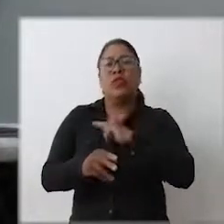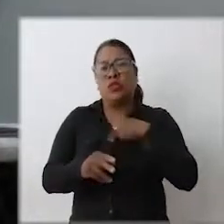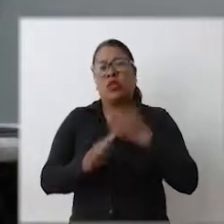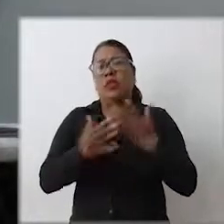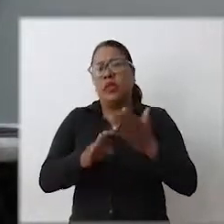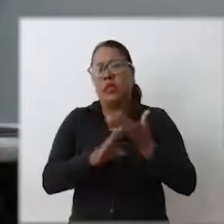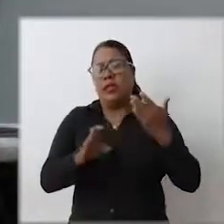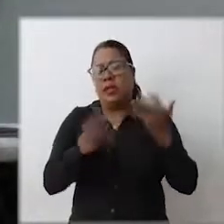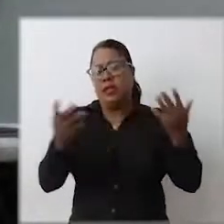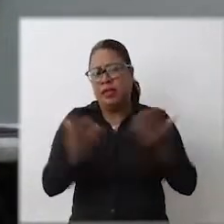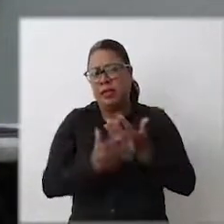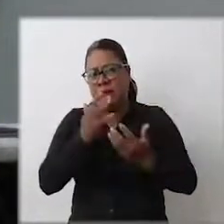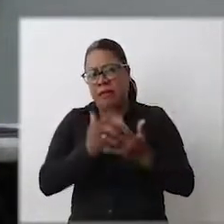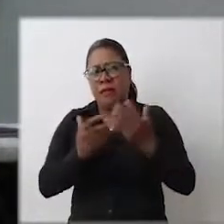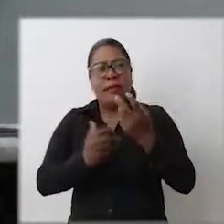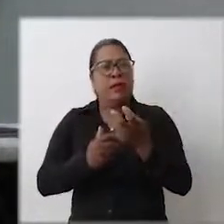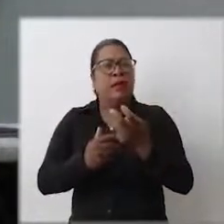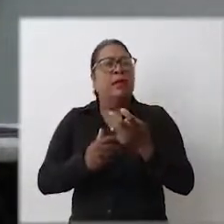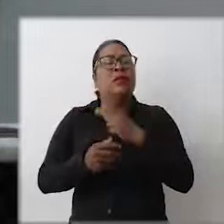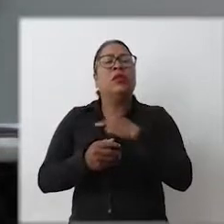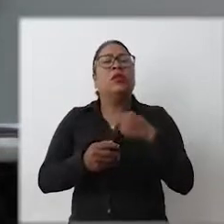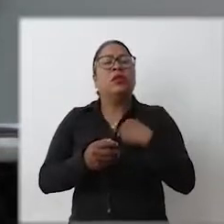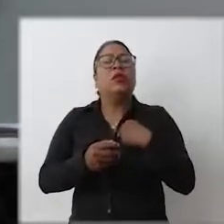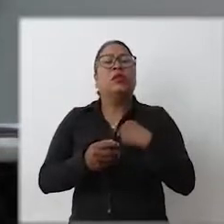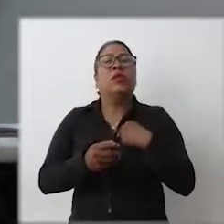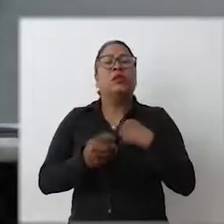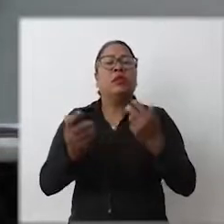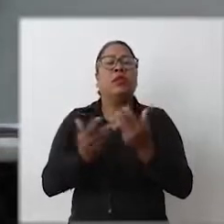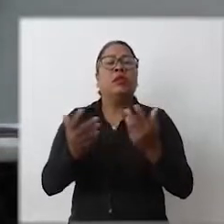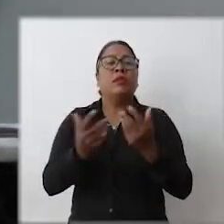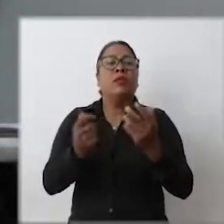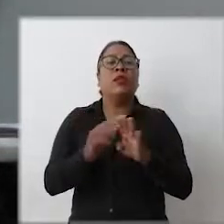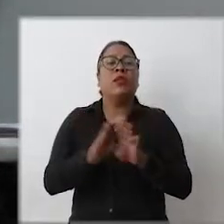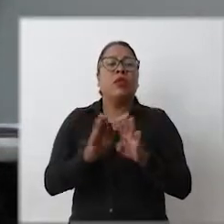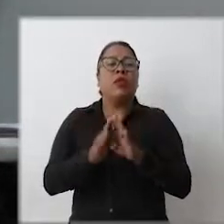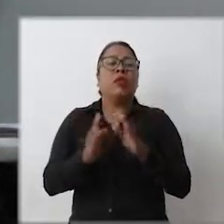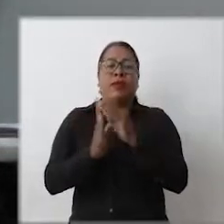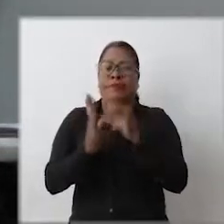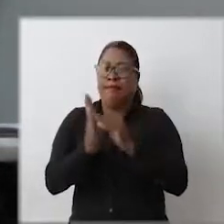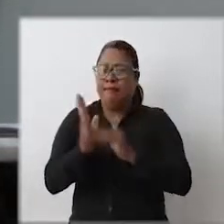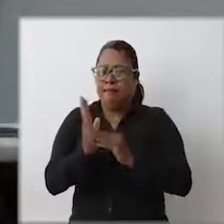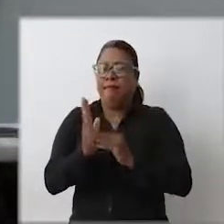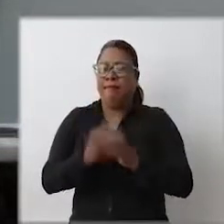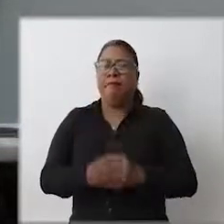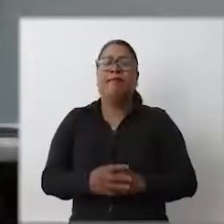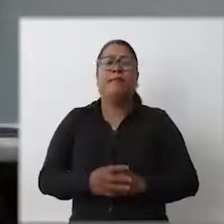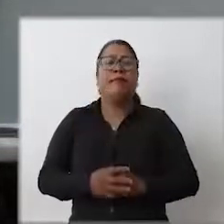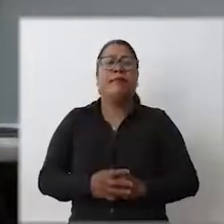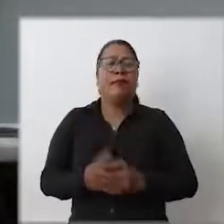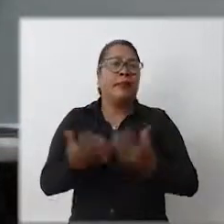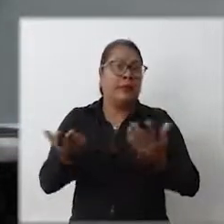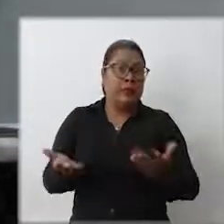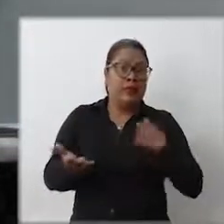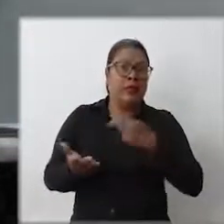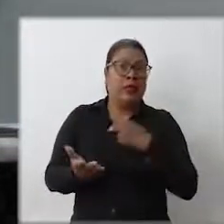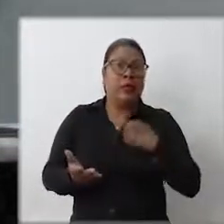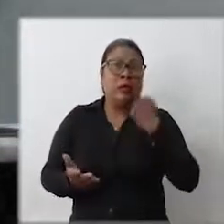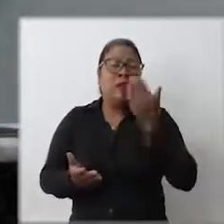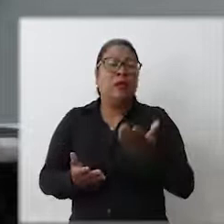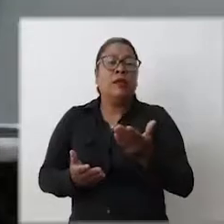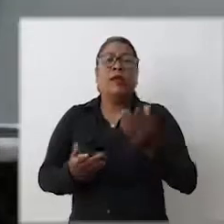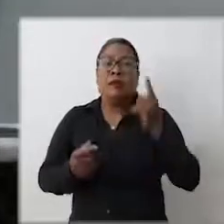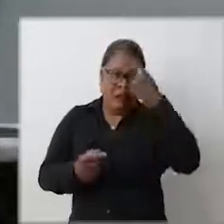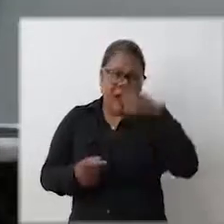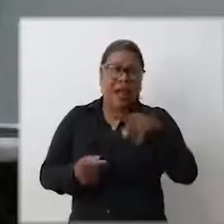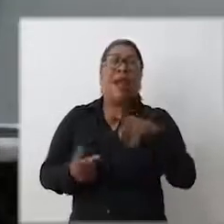el maestro Mario Robles Uriostegui, Alejandro Eddy Rivera Ramírez y la doctora María de los Ángeles Romero Fris,